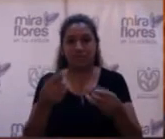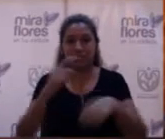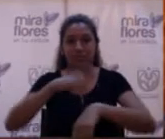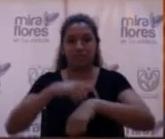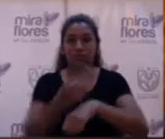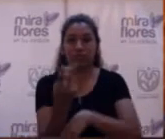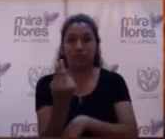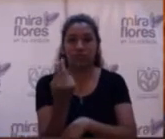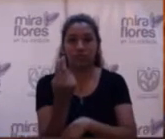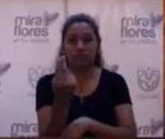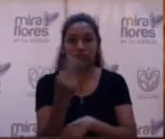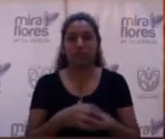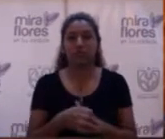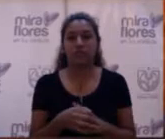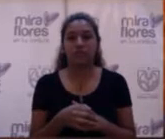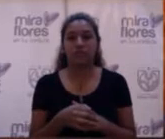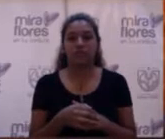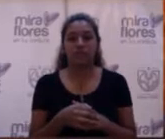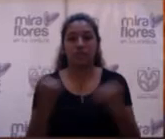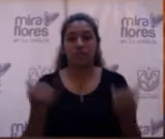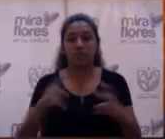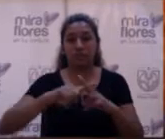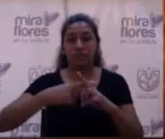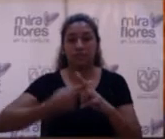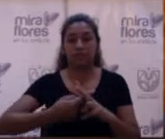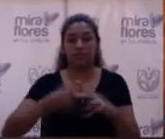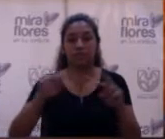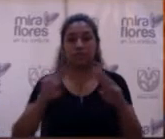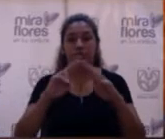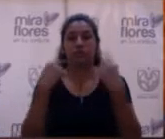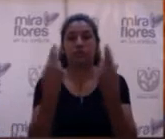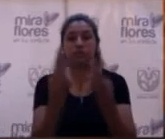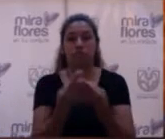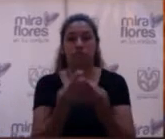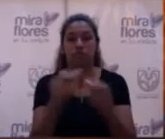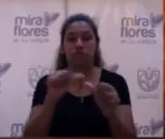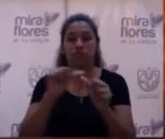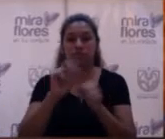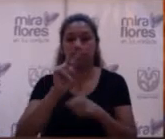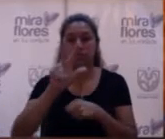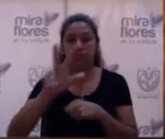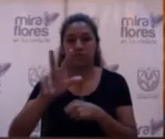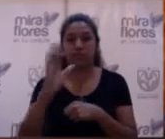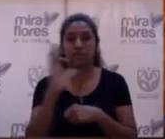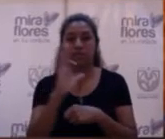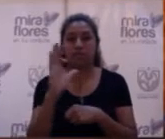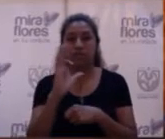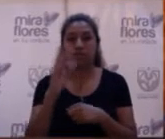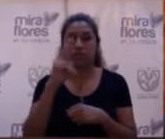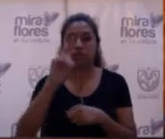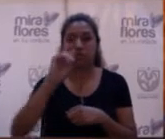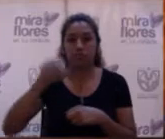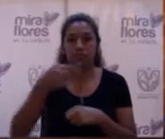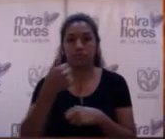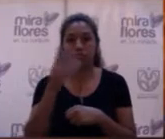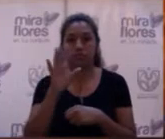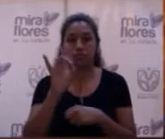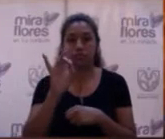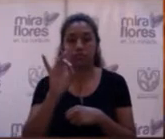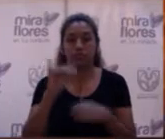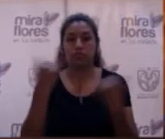día. Vamos a dar inicio a nuestra sesión ordinaria de la fecha, hoy es 23 de febrero del año 2018. Le